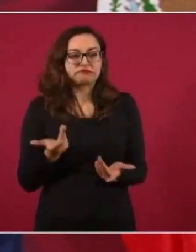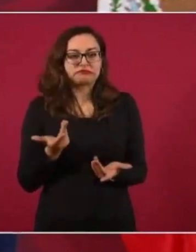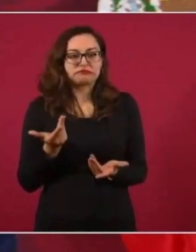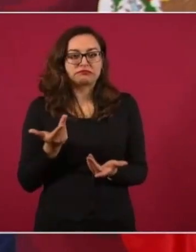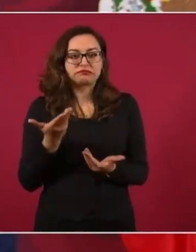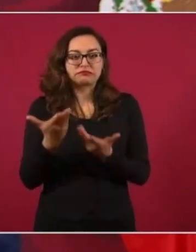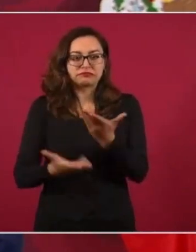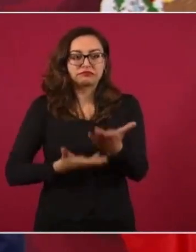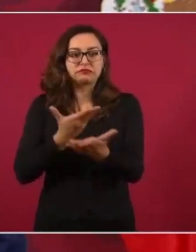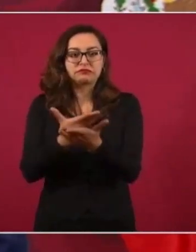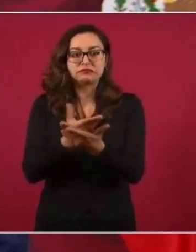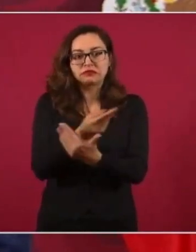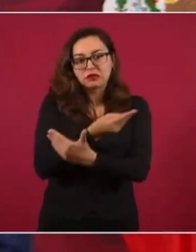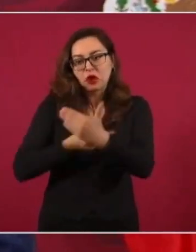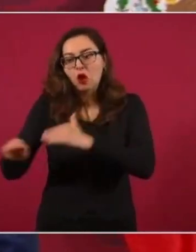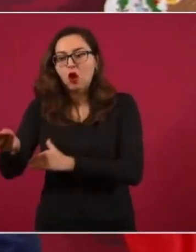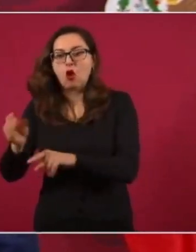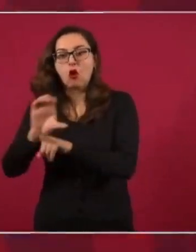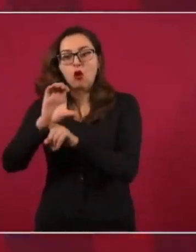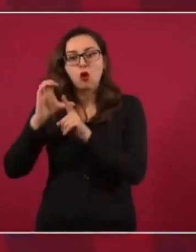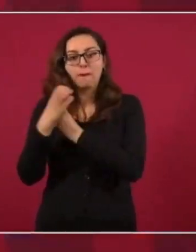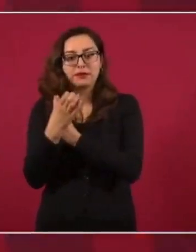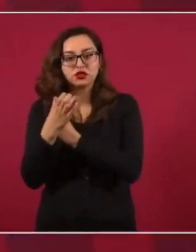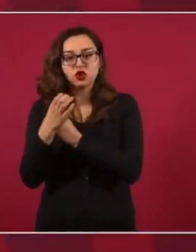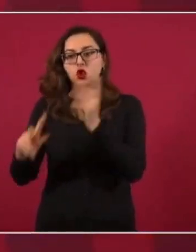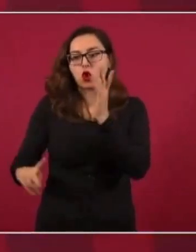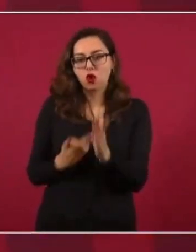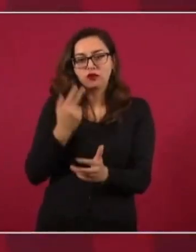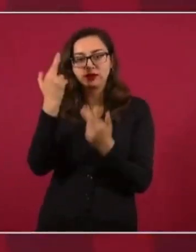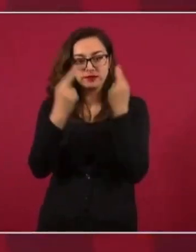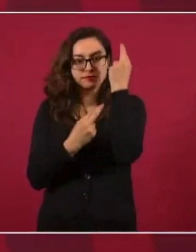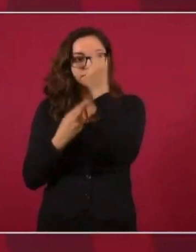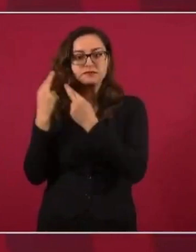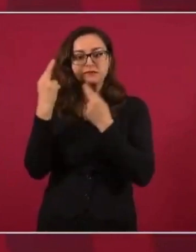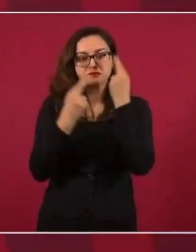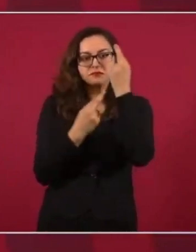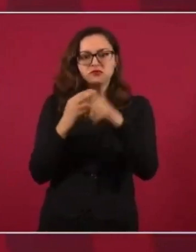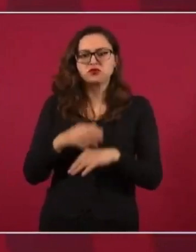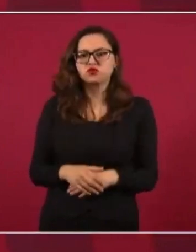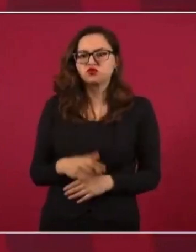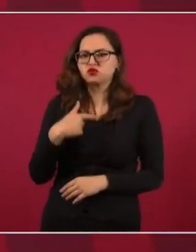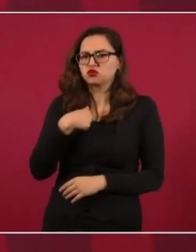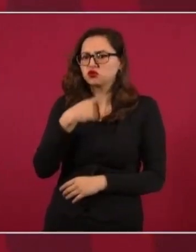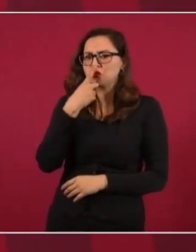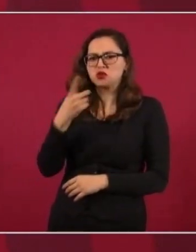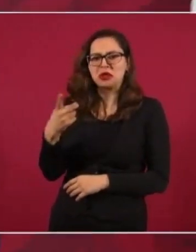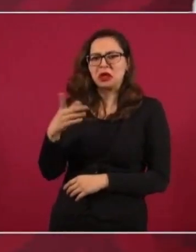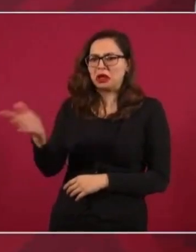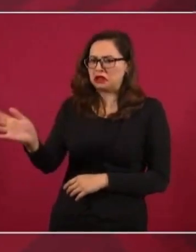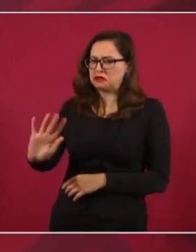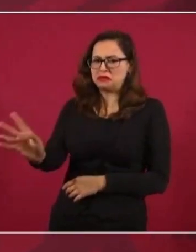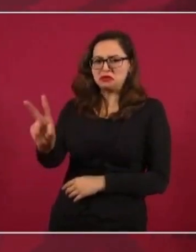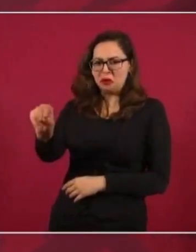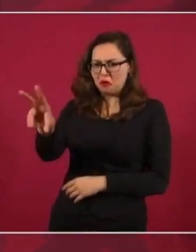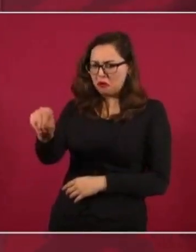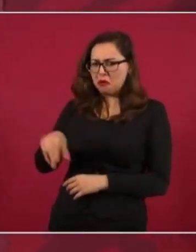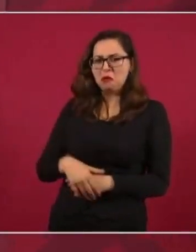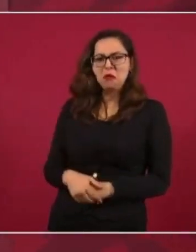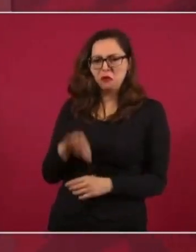que se vaya a comisiones, mi opinión fue: no, voten,